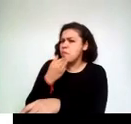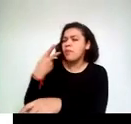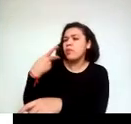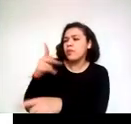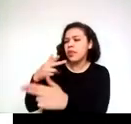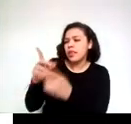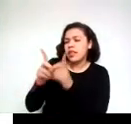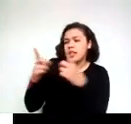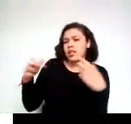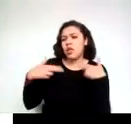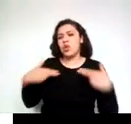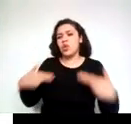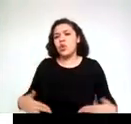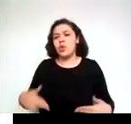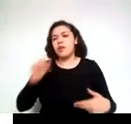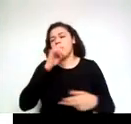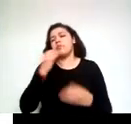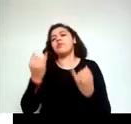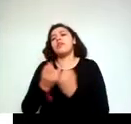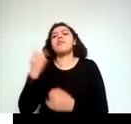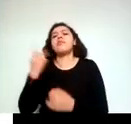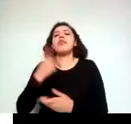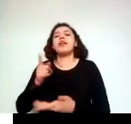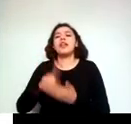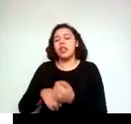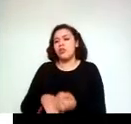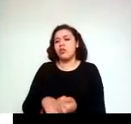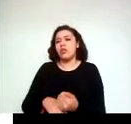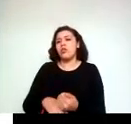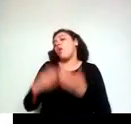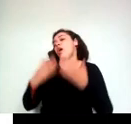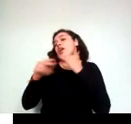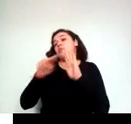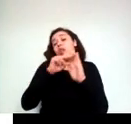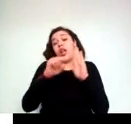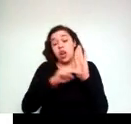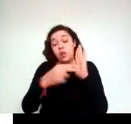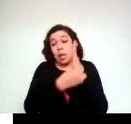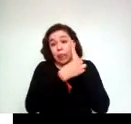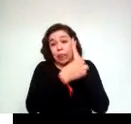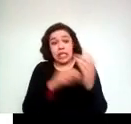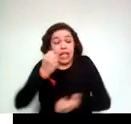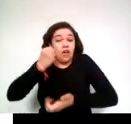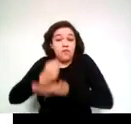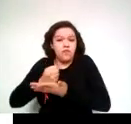y de mis políticas internas. No es algo que solicita la NOM 035 de manera